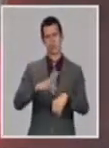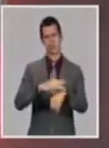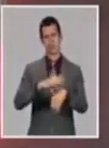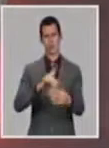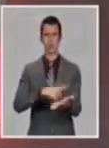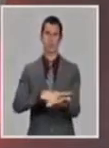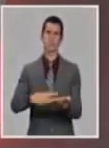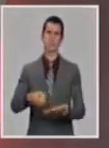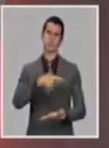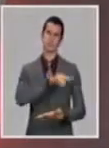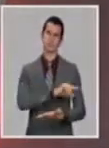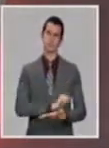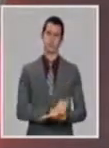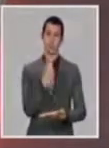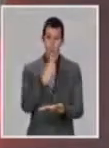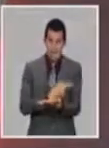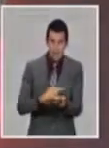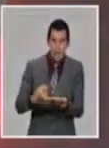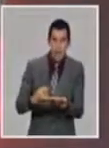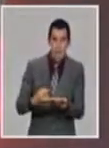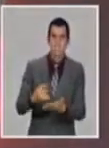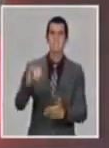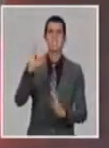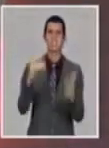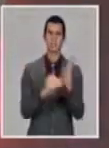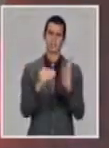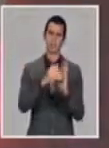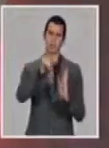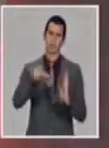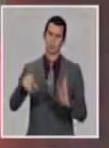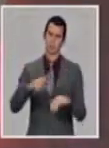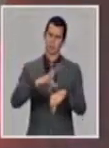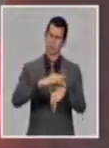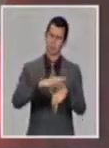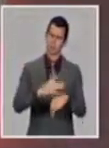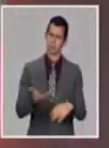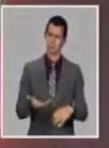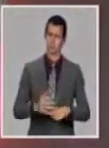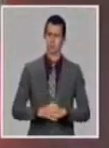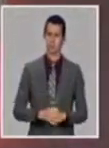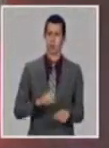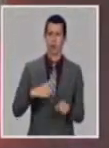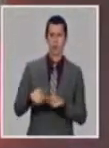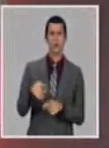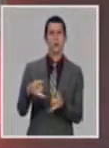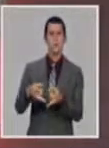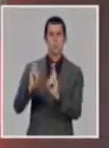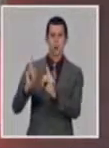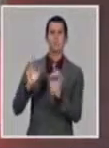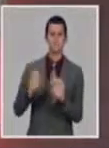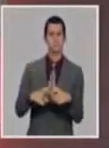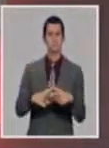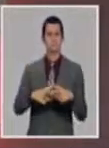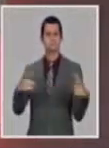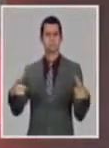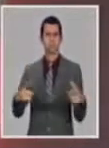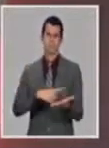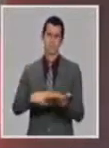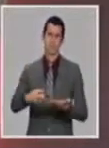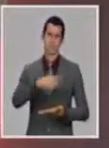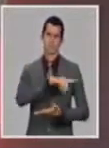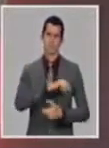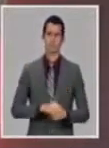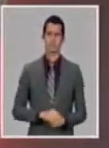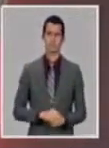pasada. El número de nuevas muertes también creció la semana pasada en un 11% y se notificaron más de 71.000 nuevos